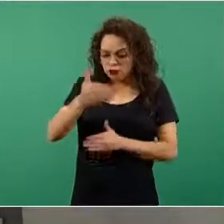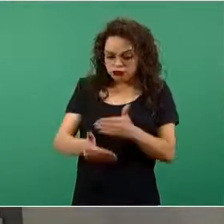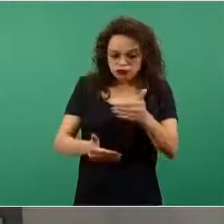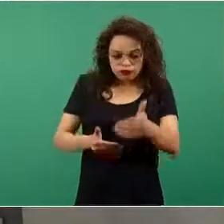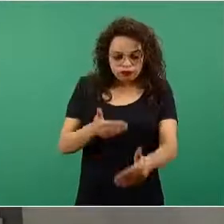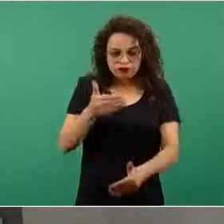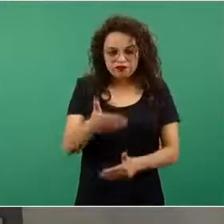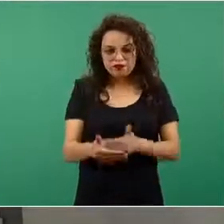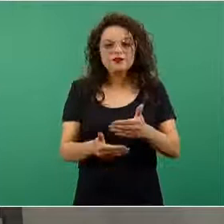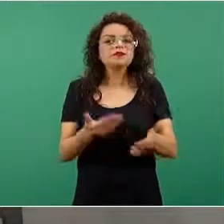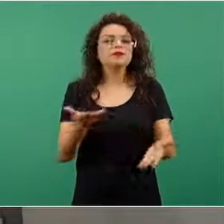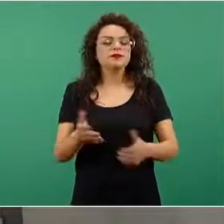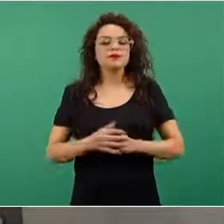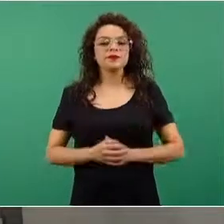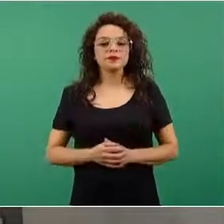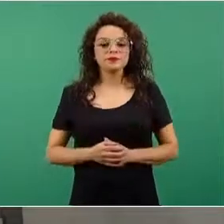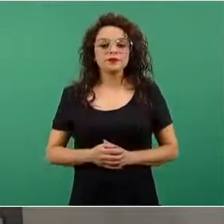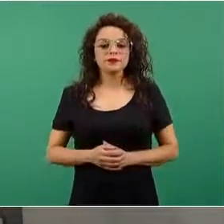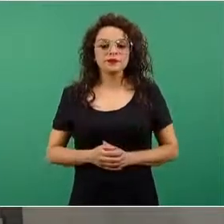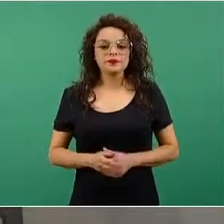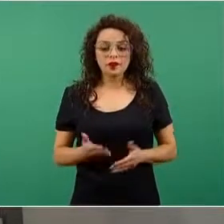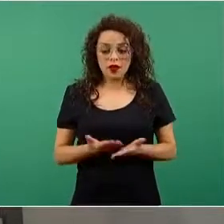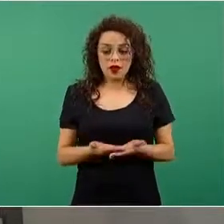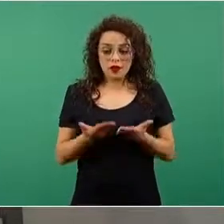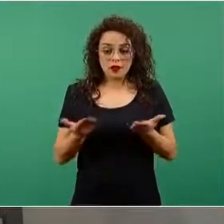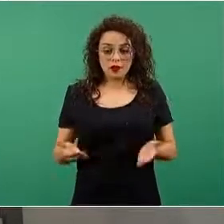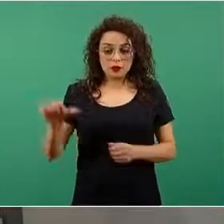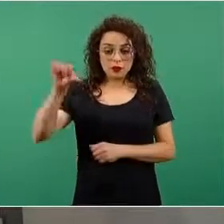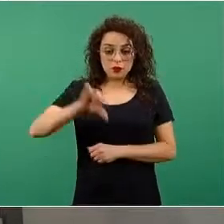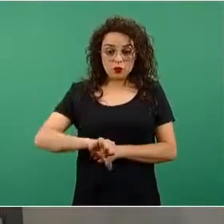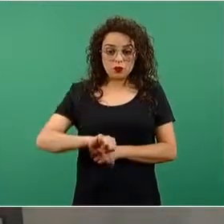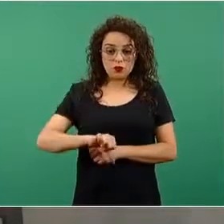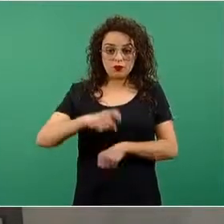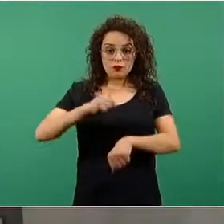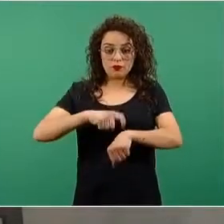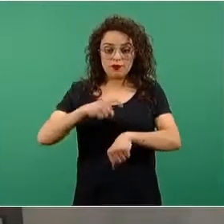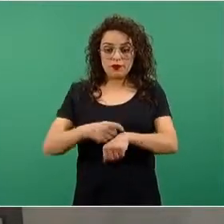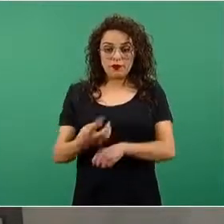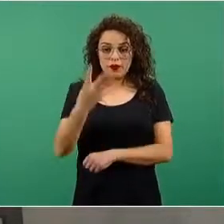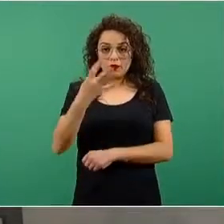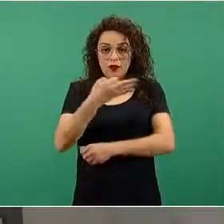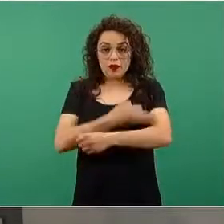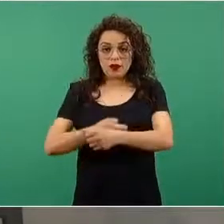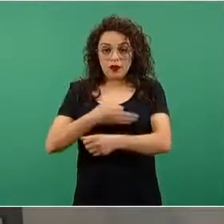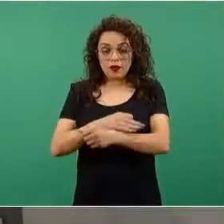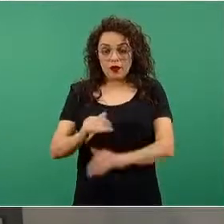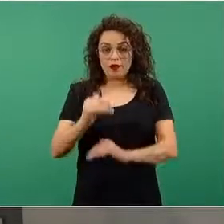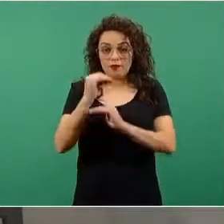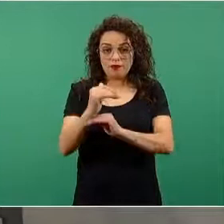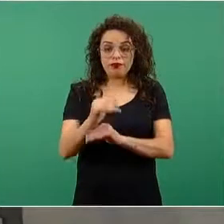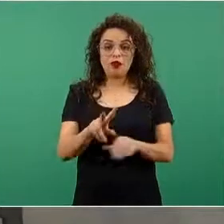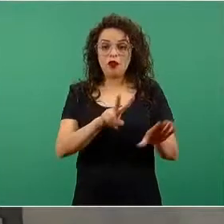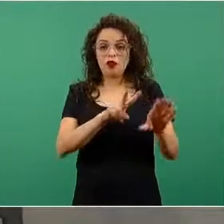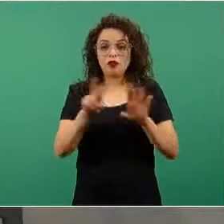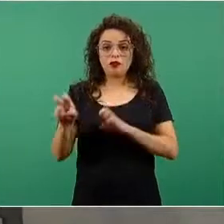de vacunación. Hoy logramos tener hasta el corte de las 16 horas